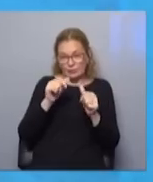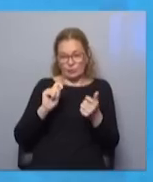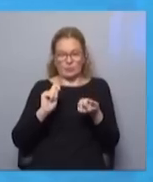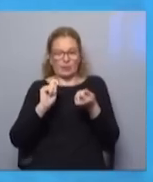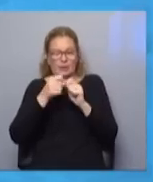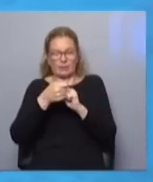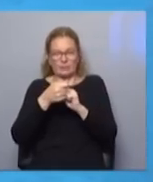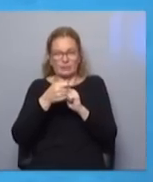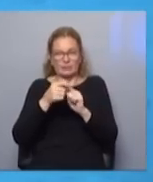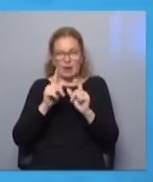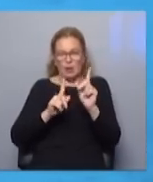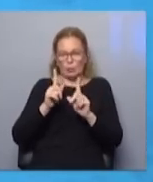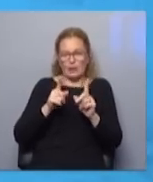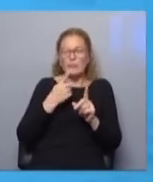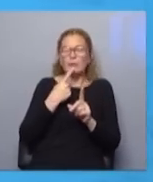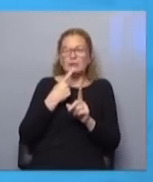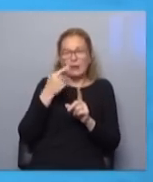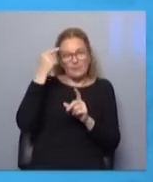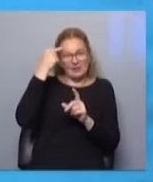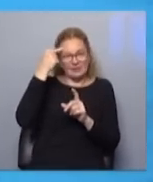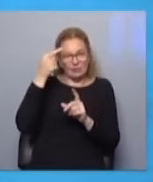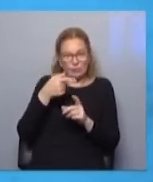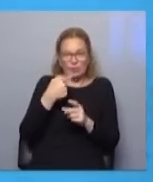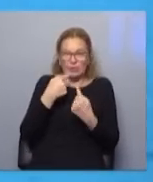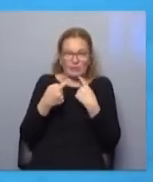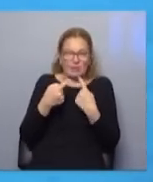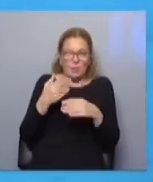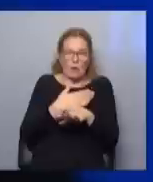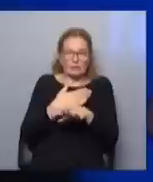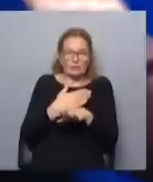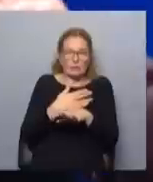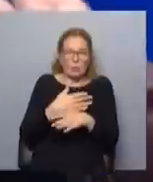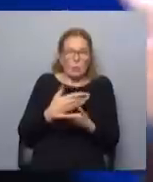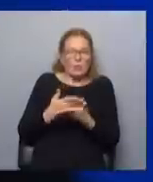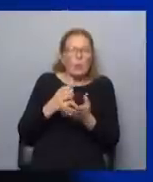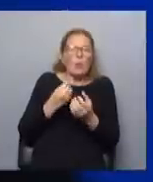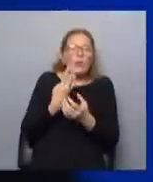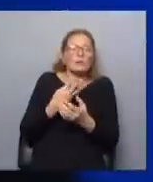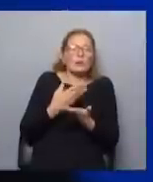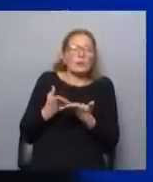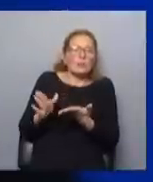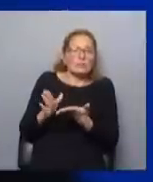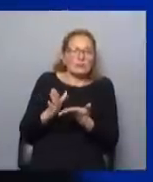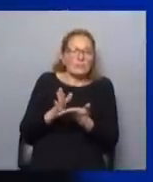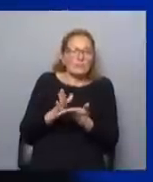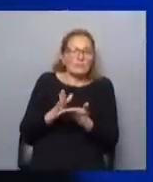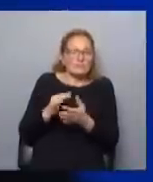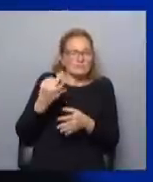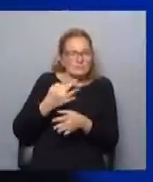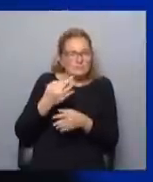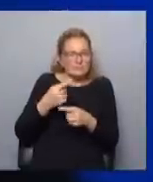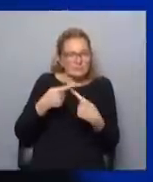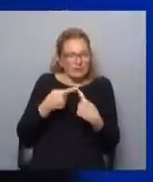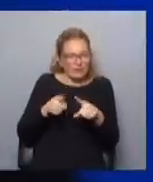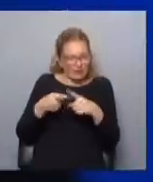redireccionarán algunas políticas pensando en estas cosas que manejábamos recientes y claro cuántas cosas quedaron por el camino en realidad pasaron